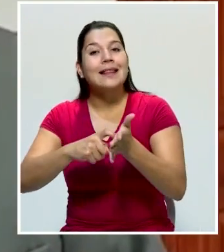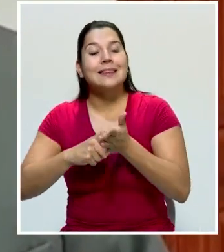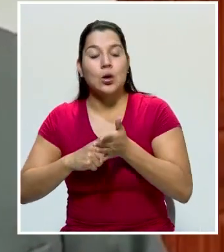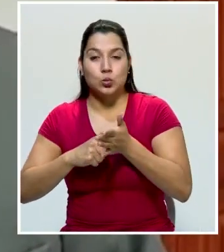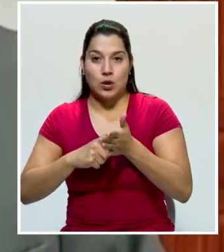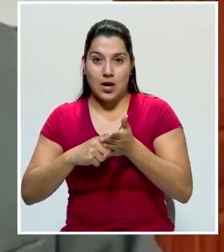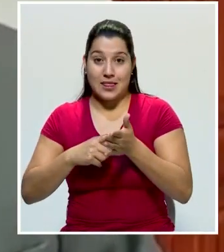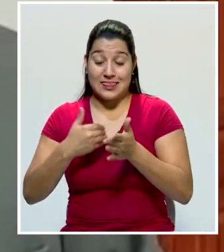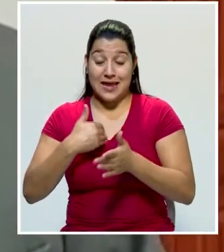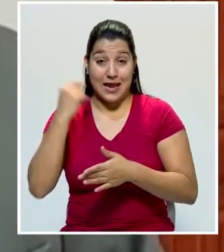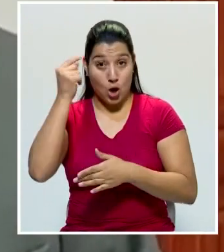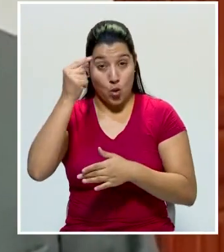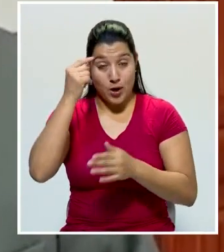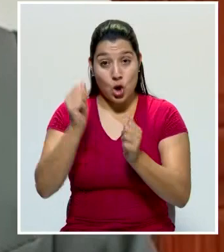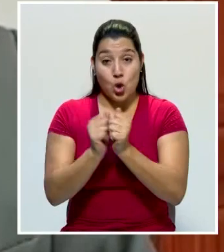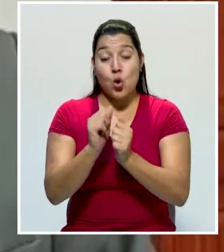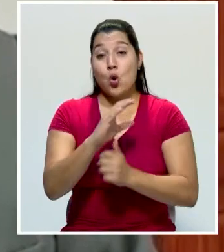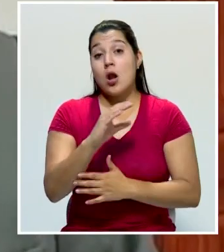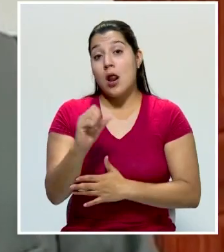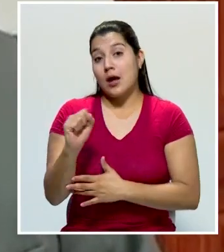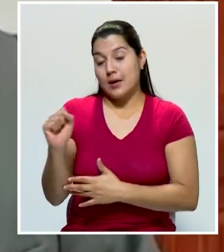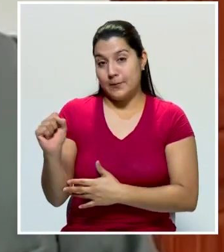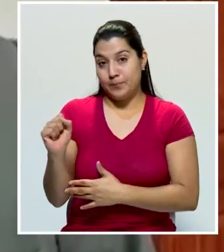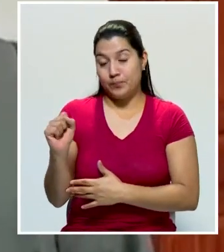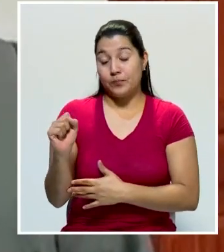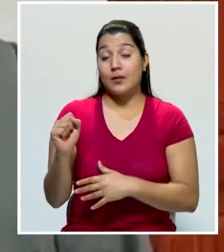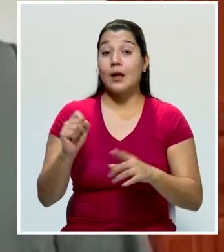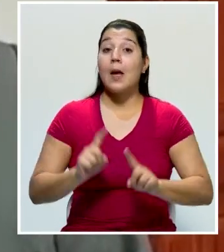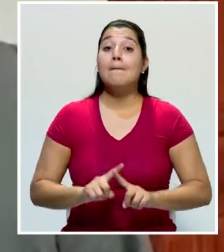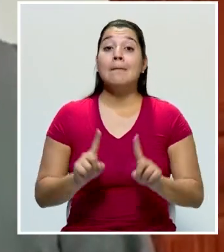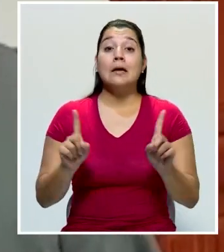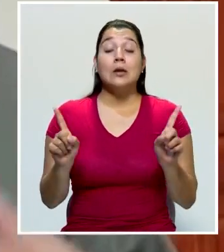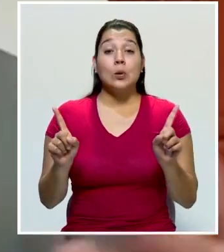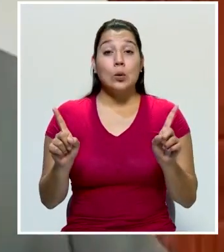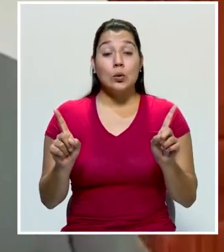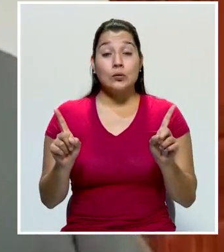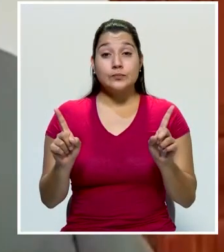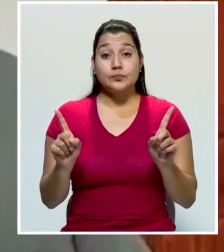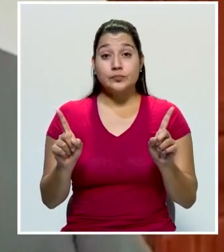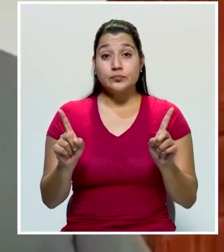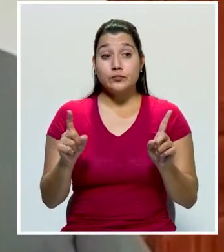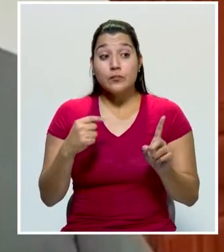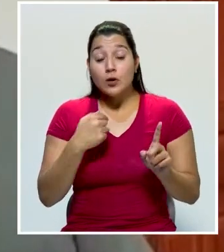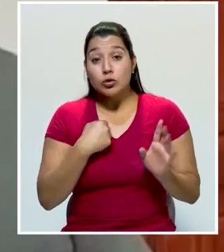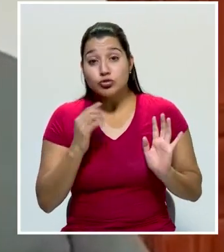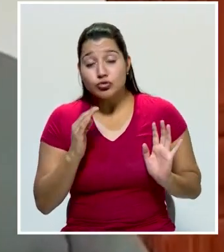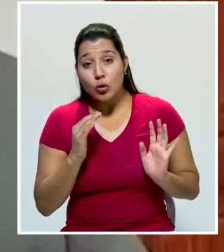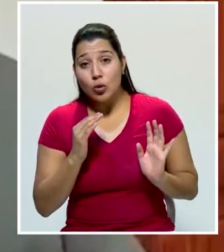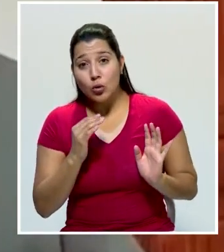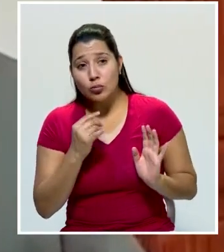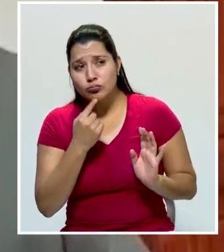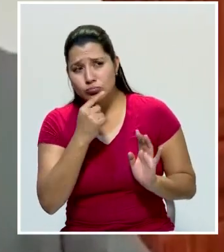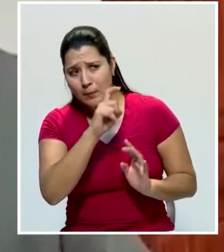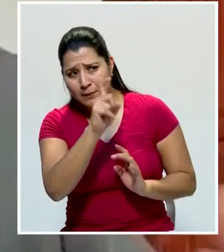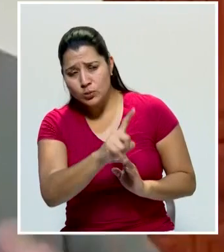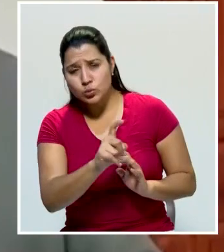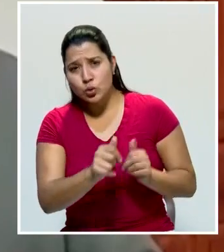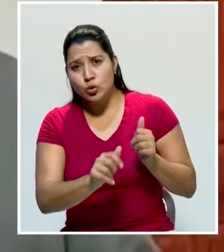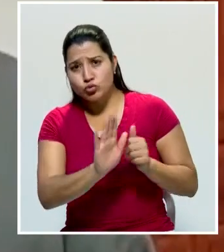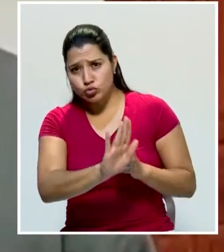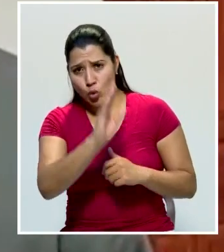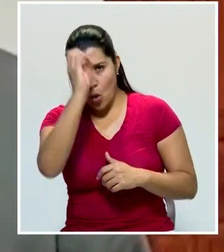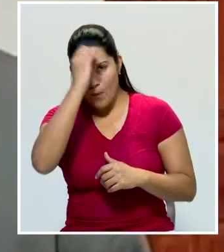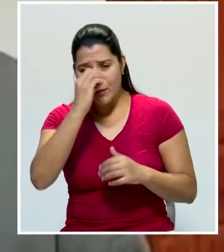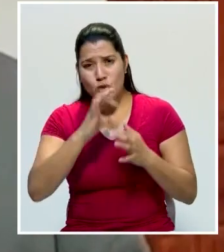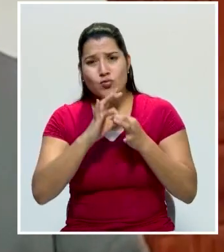reducción en el presupuesto 2020. Sin embargo, les expuse cuál era la posición de ellos ante el estudio que hizo